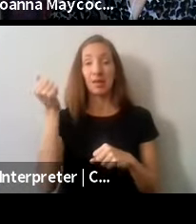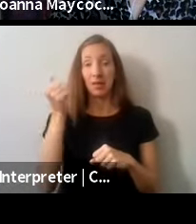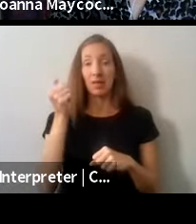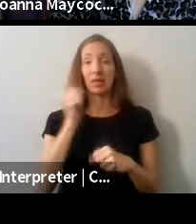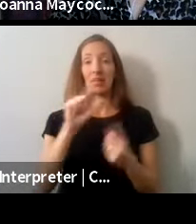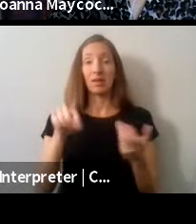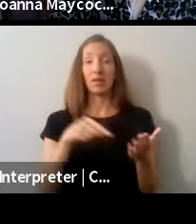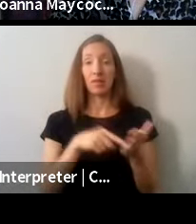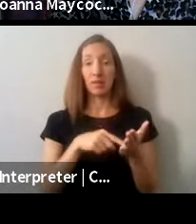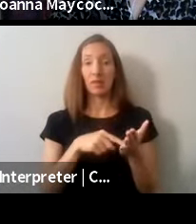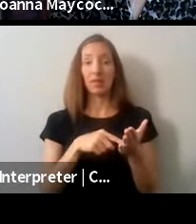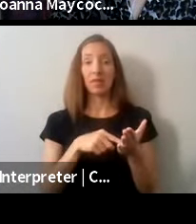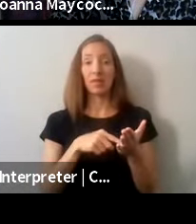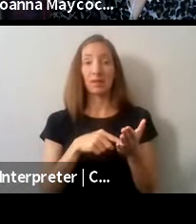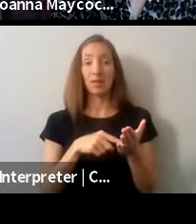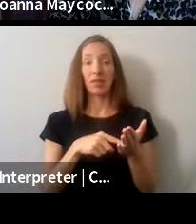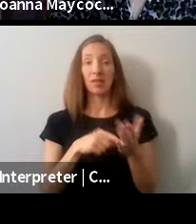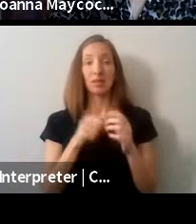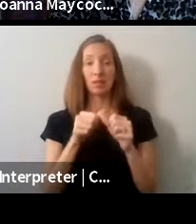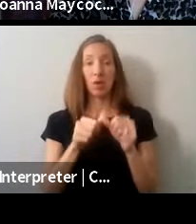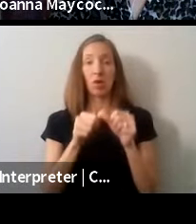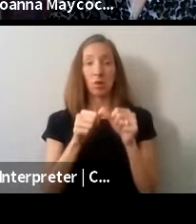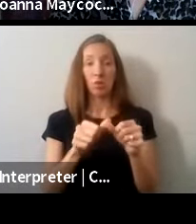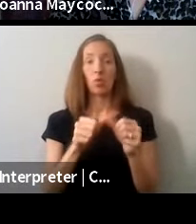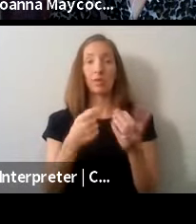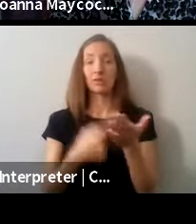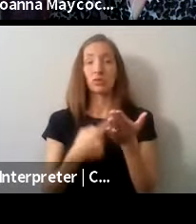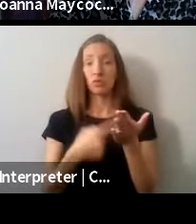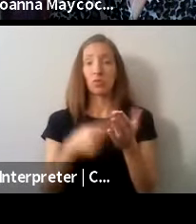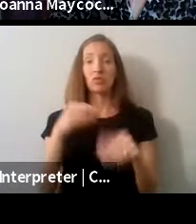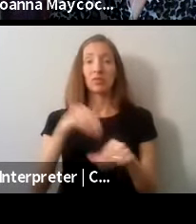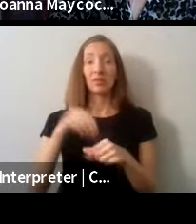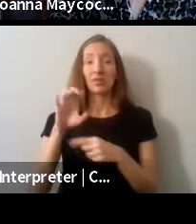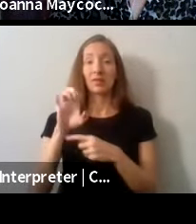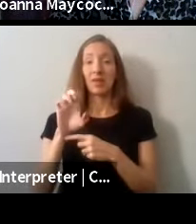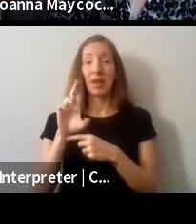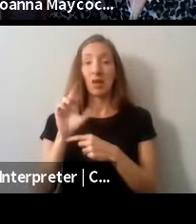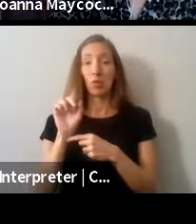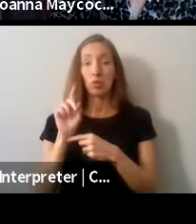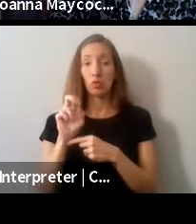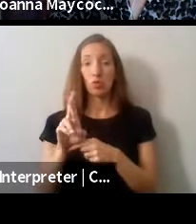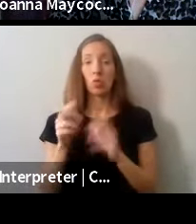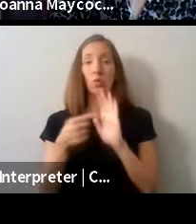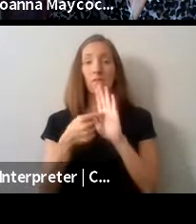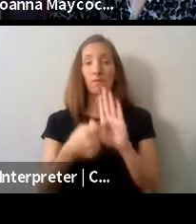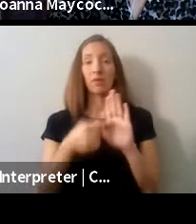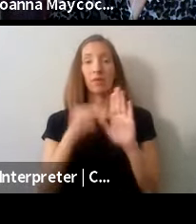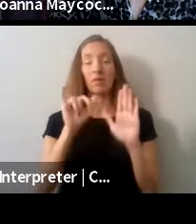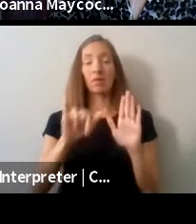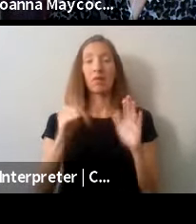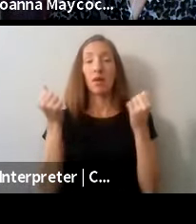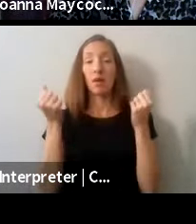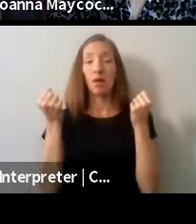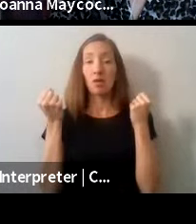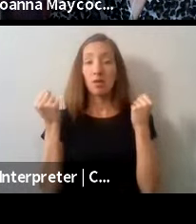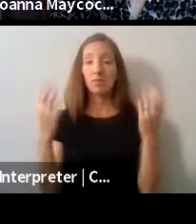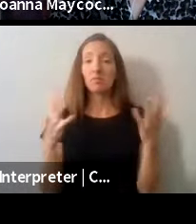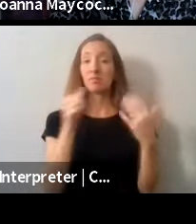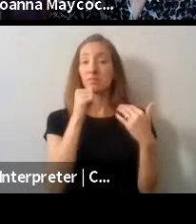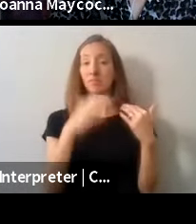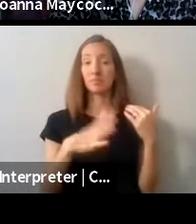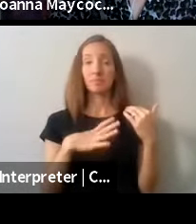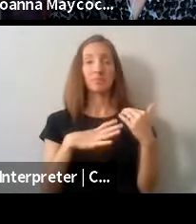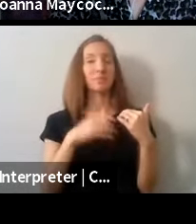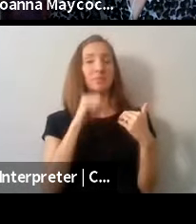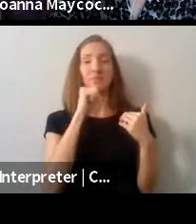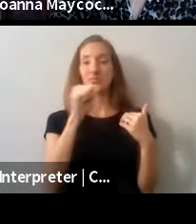soltar el silencio, a decir basta, y sigue siendo un problema muchas veces de las mujeres con ellas mismas,